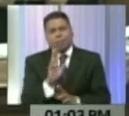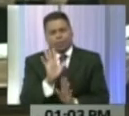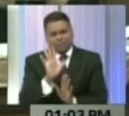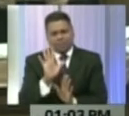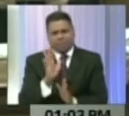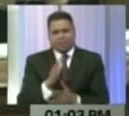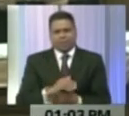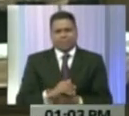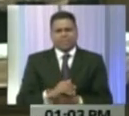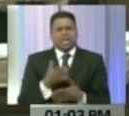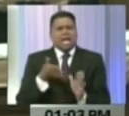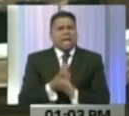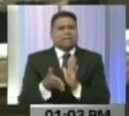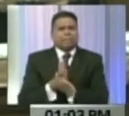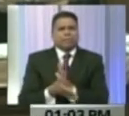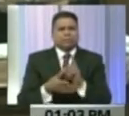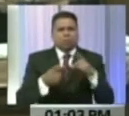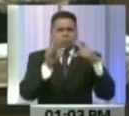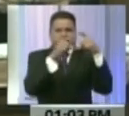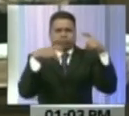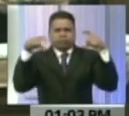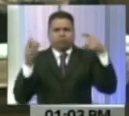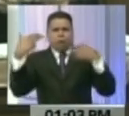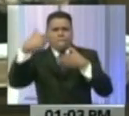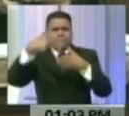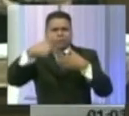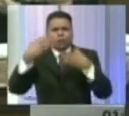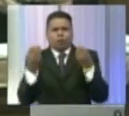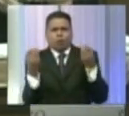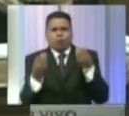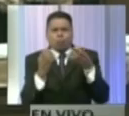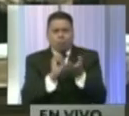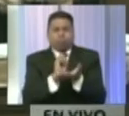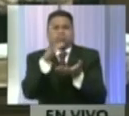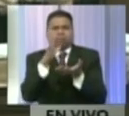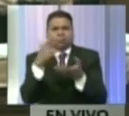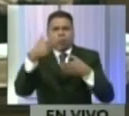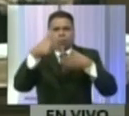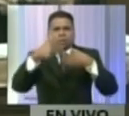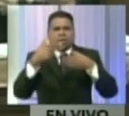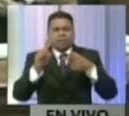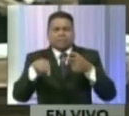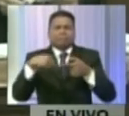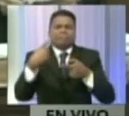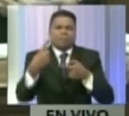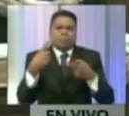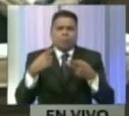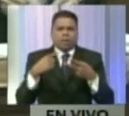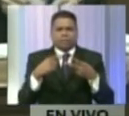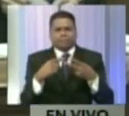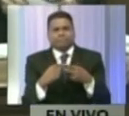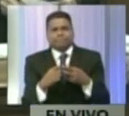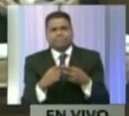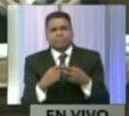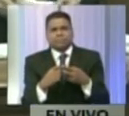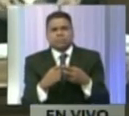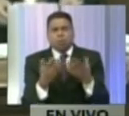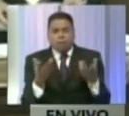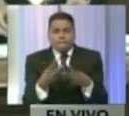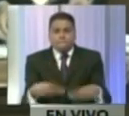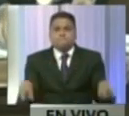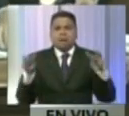¿Qué se hizo con la faja? Se certificó y luego se monetarizó. Y eso le da un valor a la